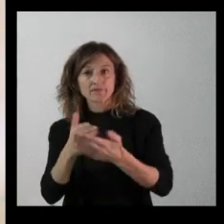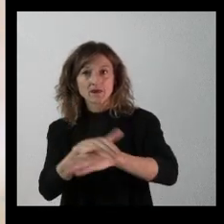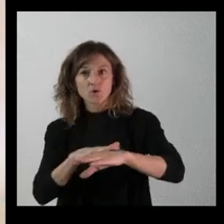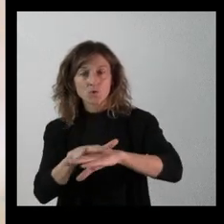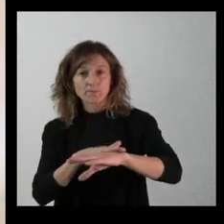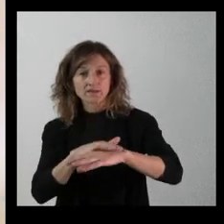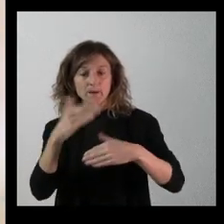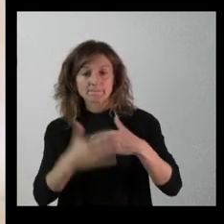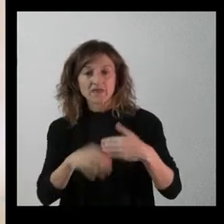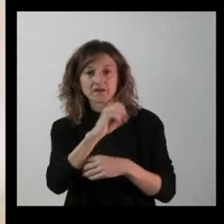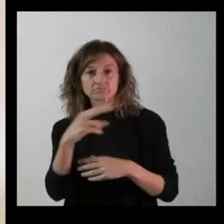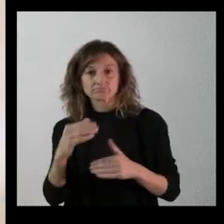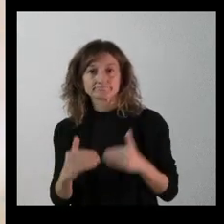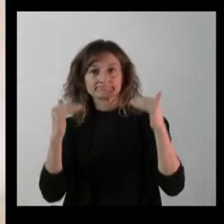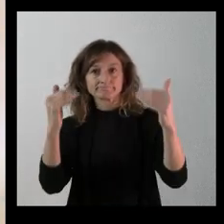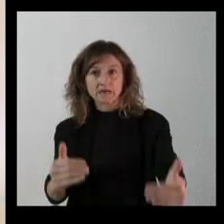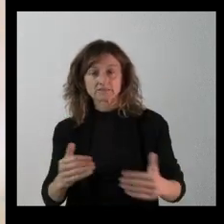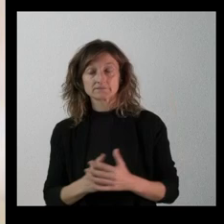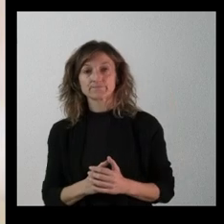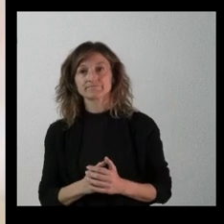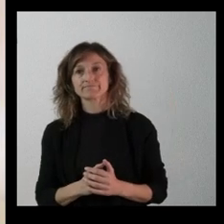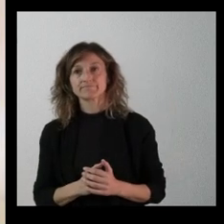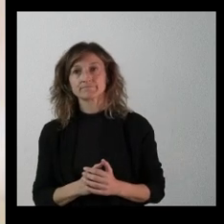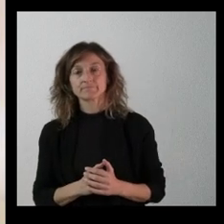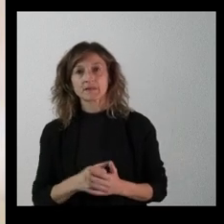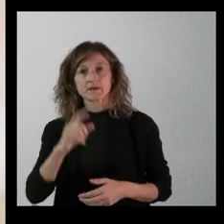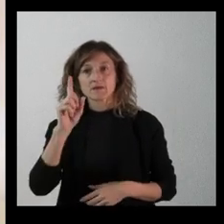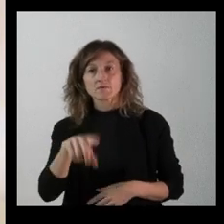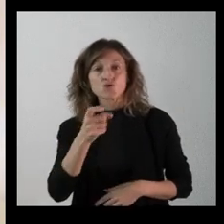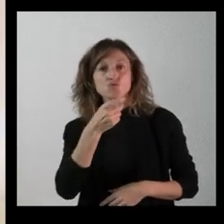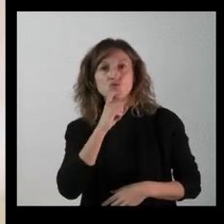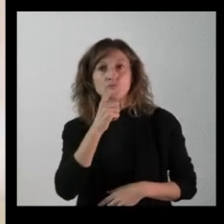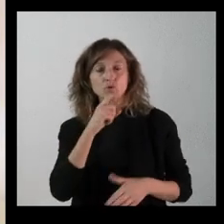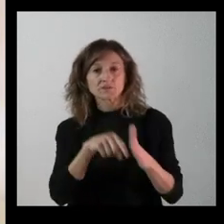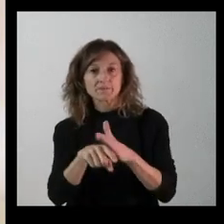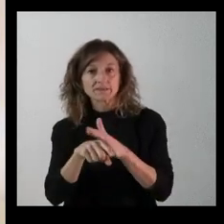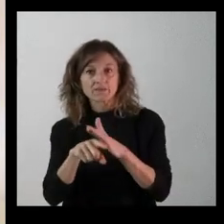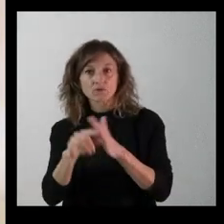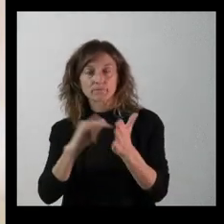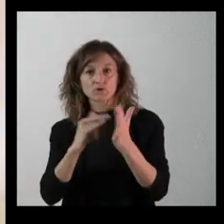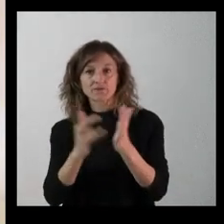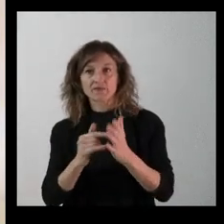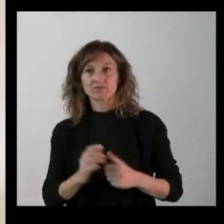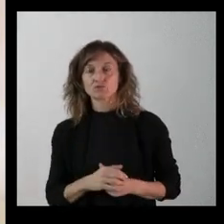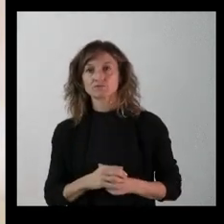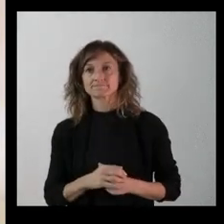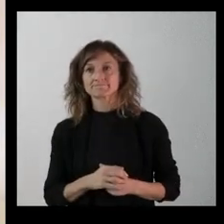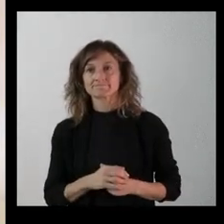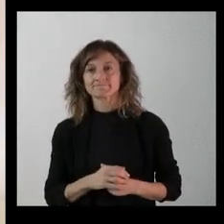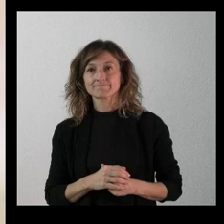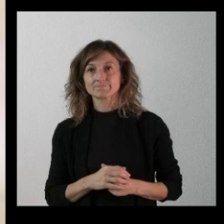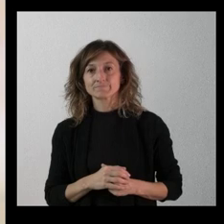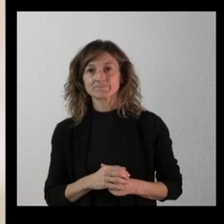amplías el plazo de resolución de los proyectos preguntar también Cómo va la tramitación de esos proyectos y cuando